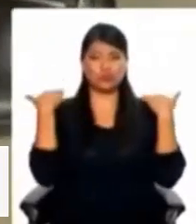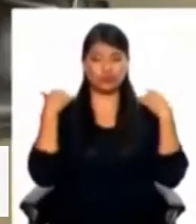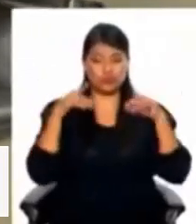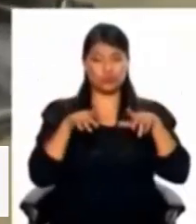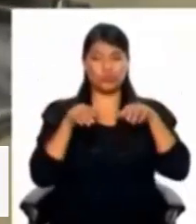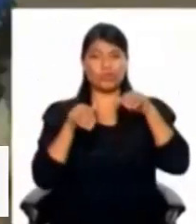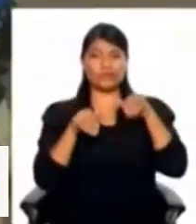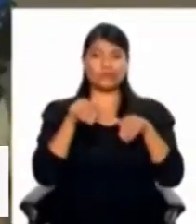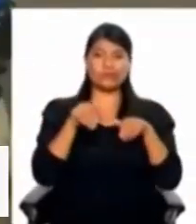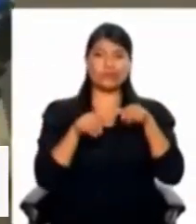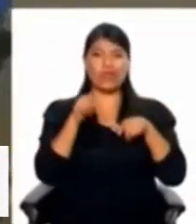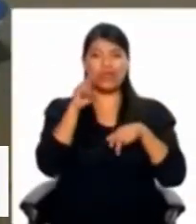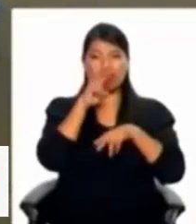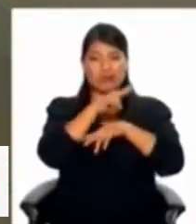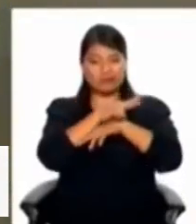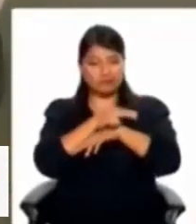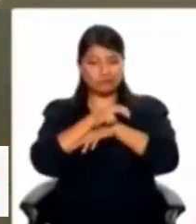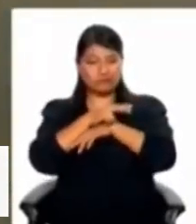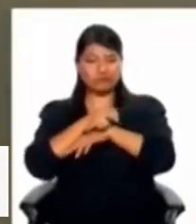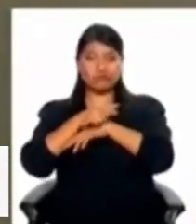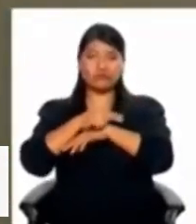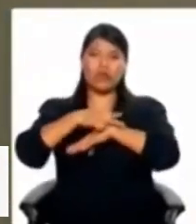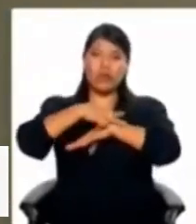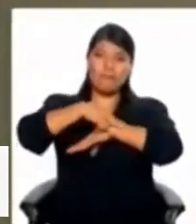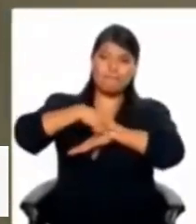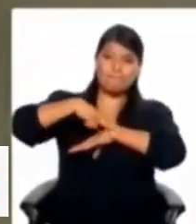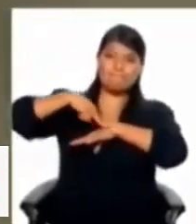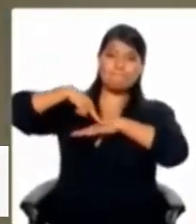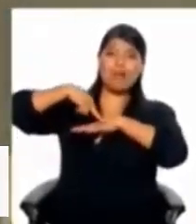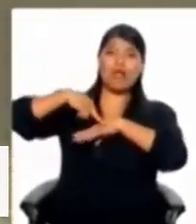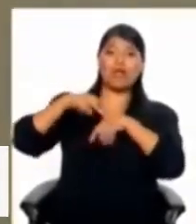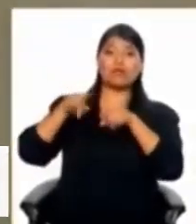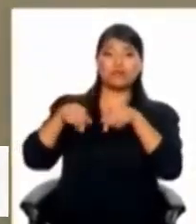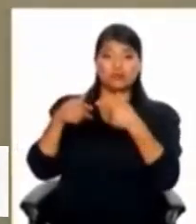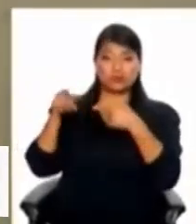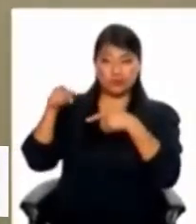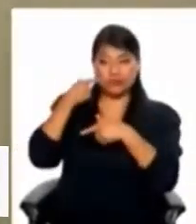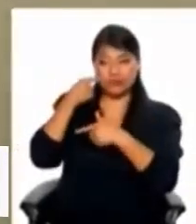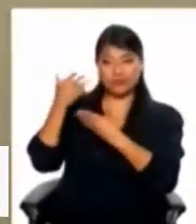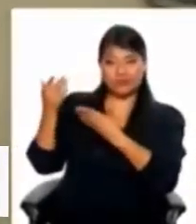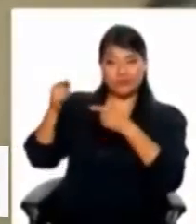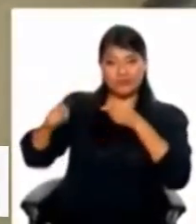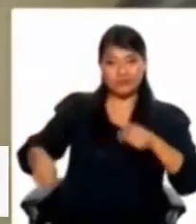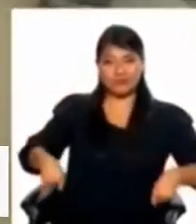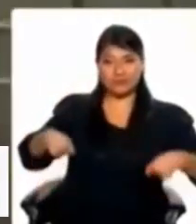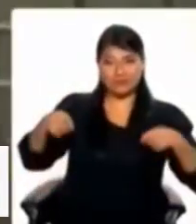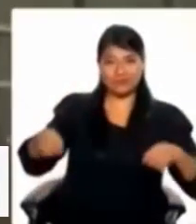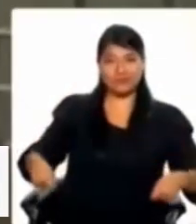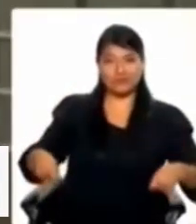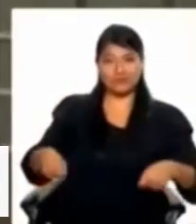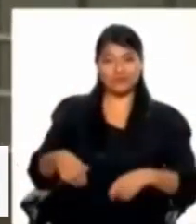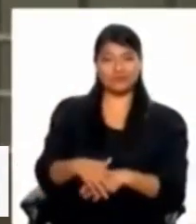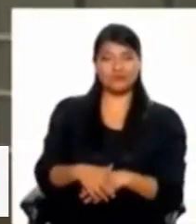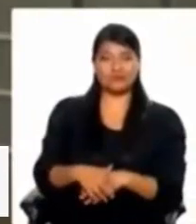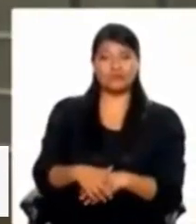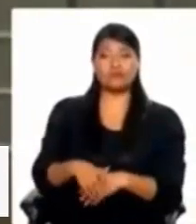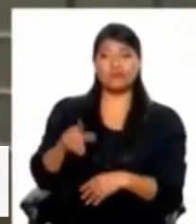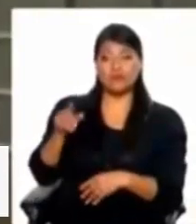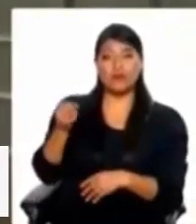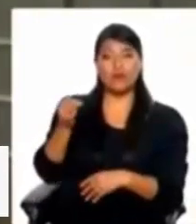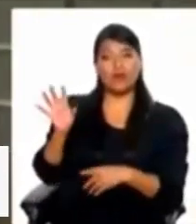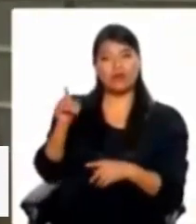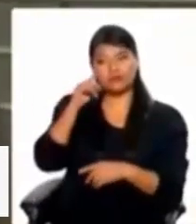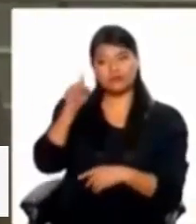y apuñalada, pues ha quedado en silla de ruedas. Ella ya no podrá tener la misma